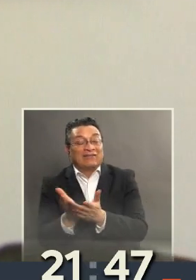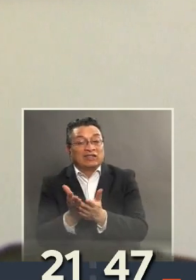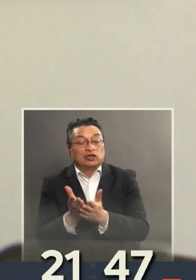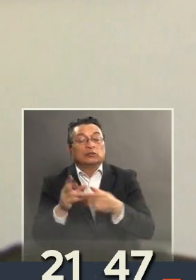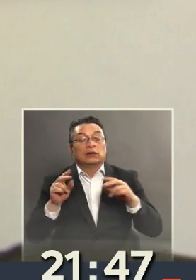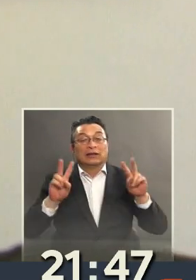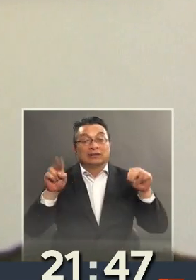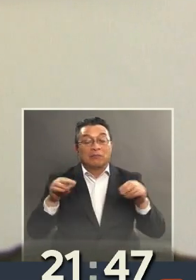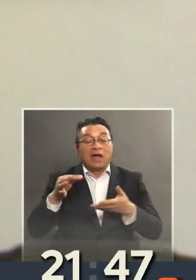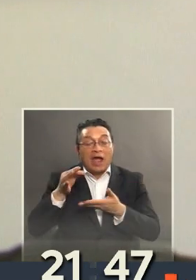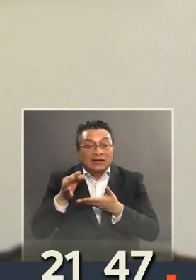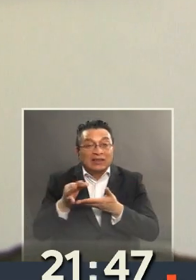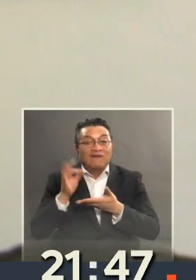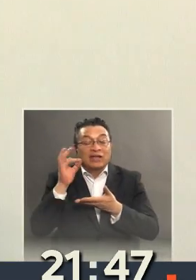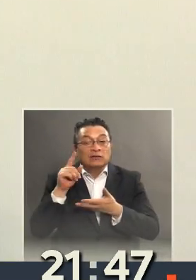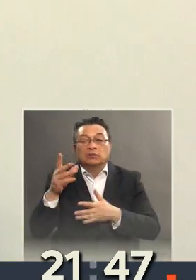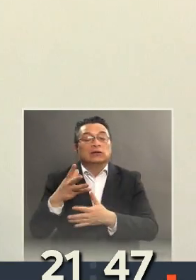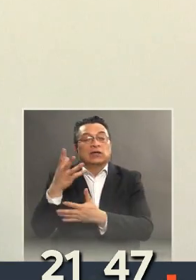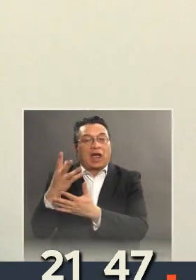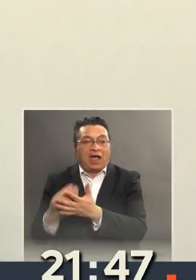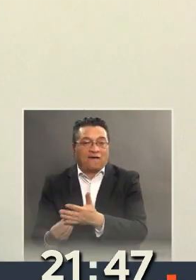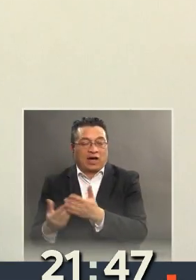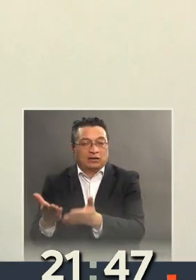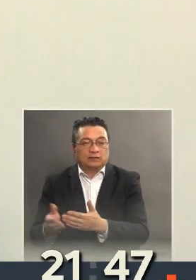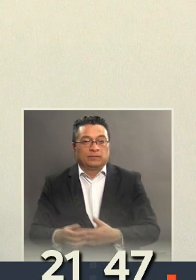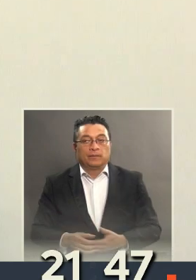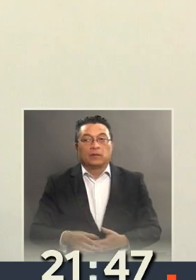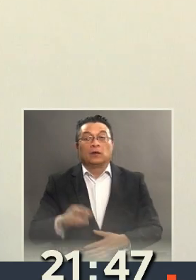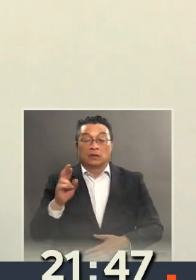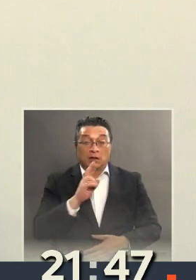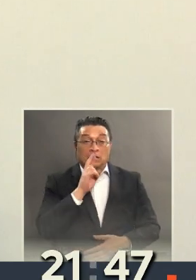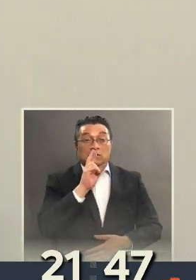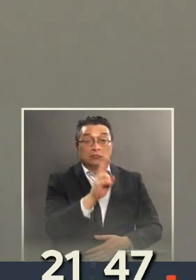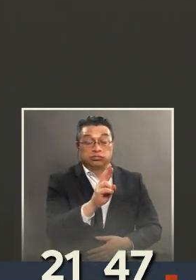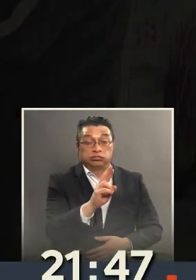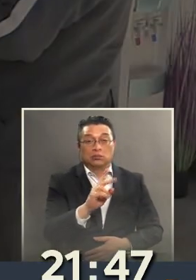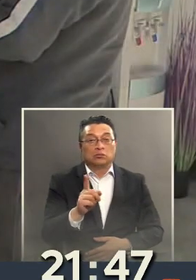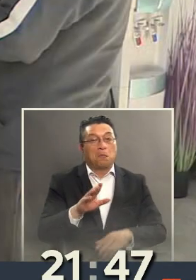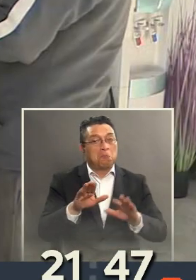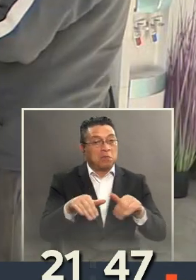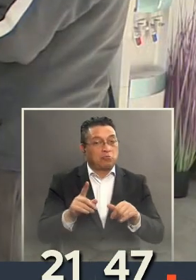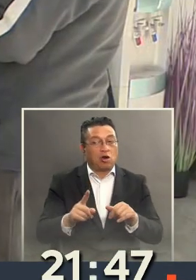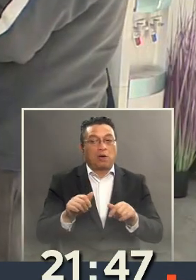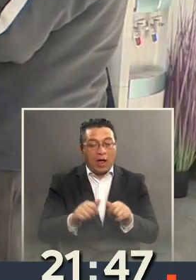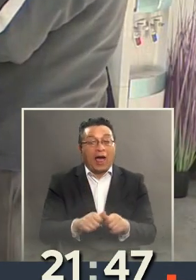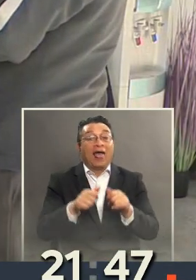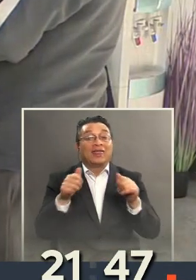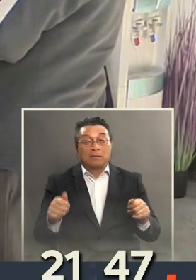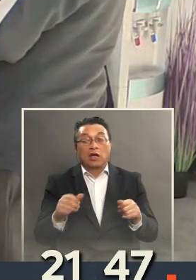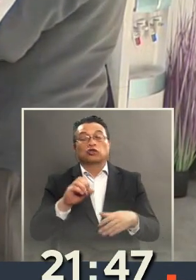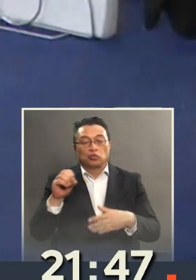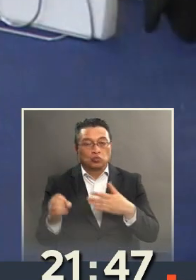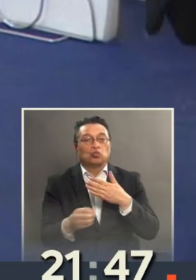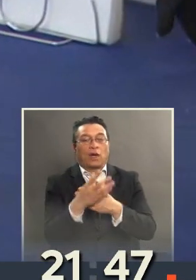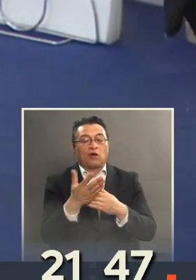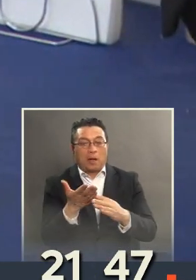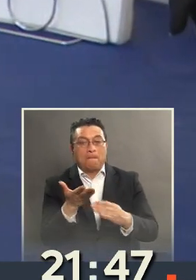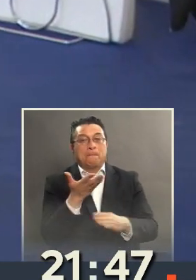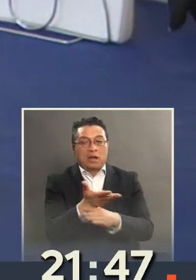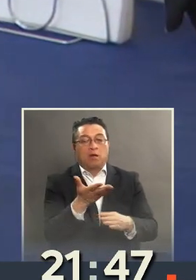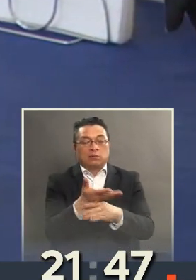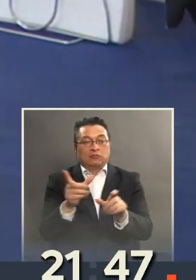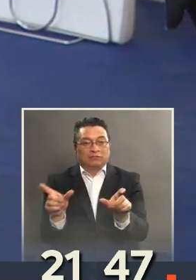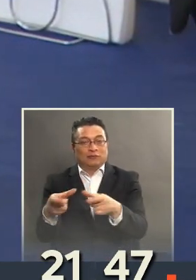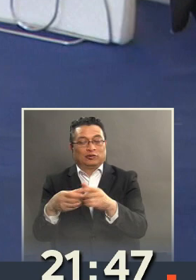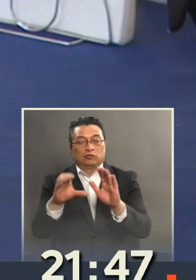de café se acababa. Y la respuesta del Ejecutivo no quedó ahí, afirmando que hubo nuevas peticiones de los constituyentes